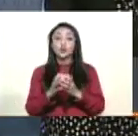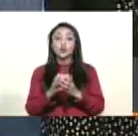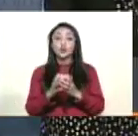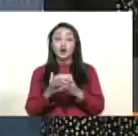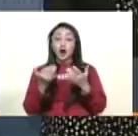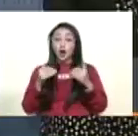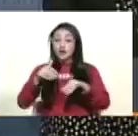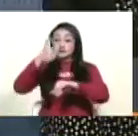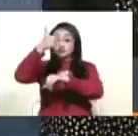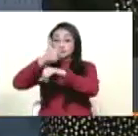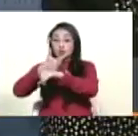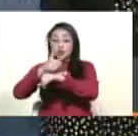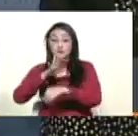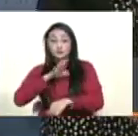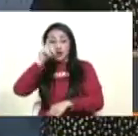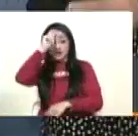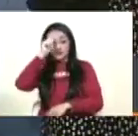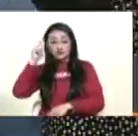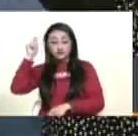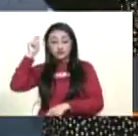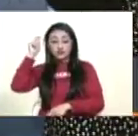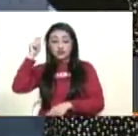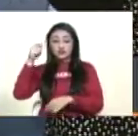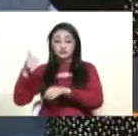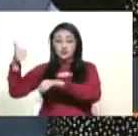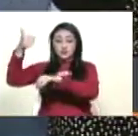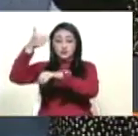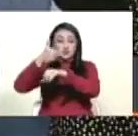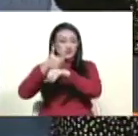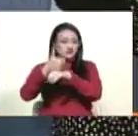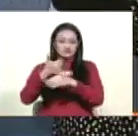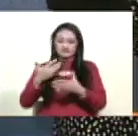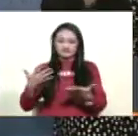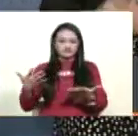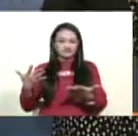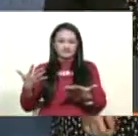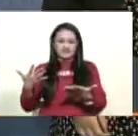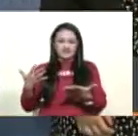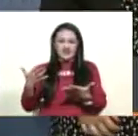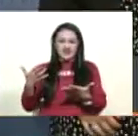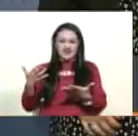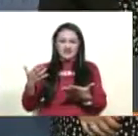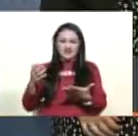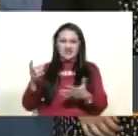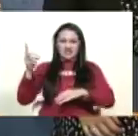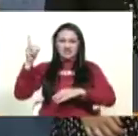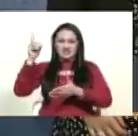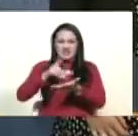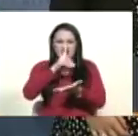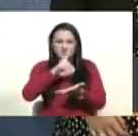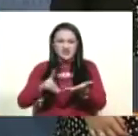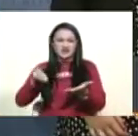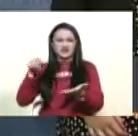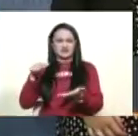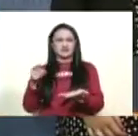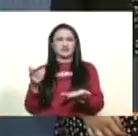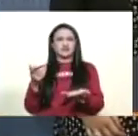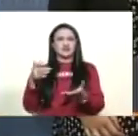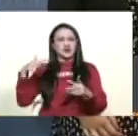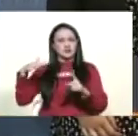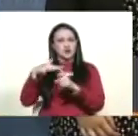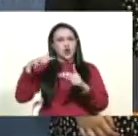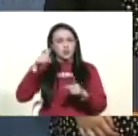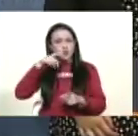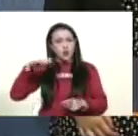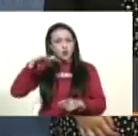gobernante y especialmente esta élite gobernante supremacista, racista, está atacando en primer lugar al pueblo de Estados